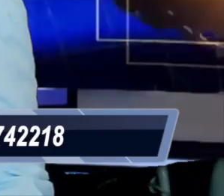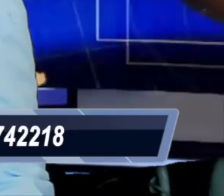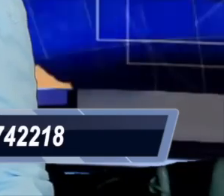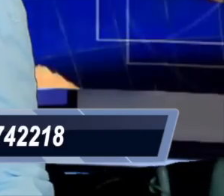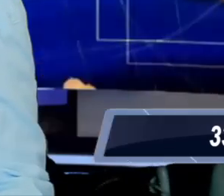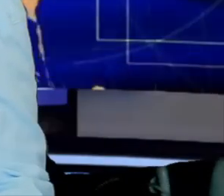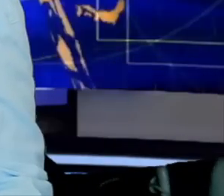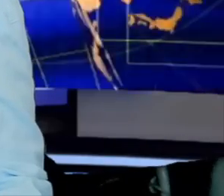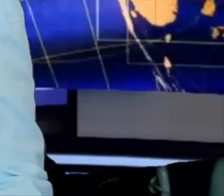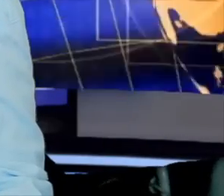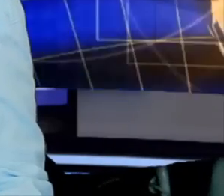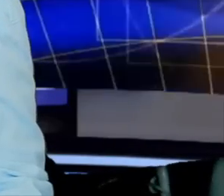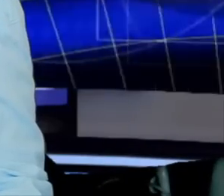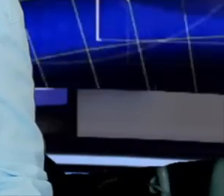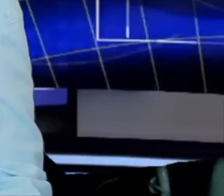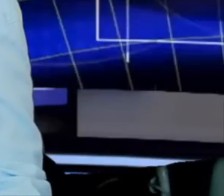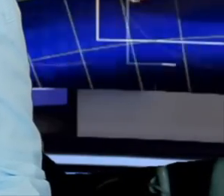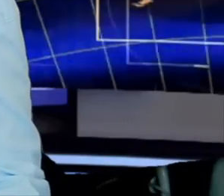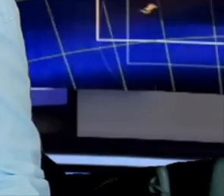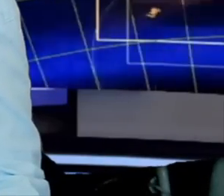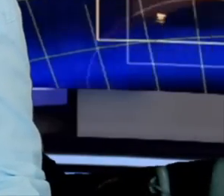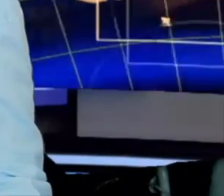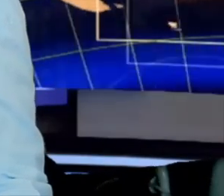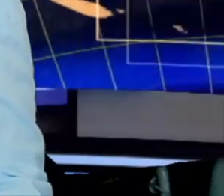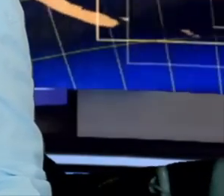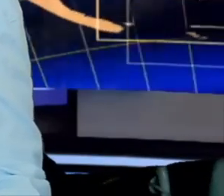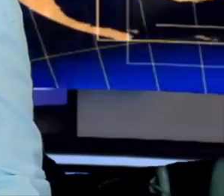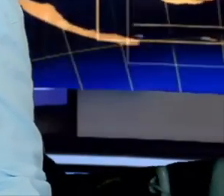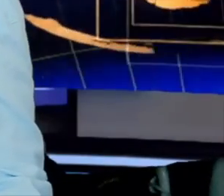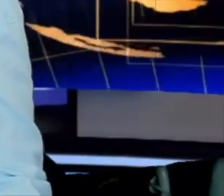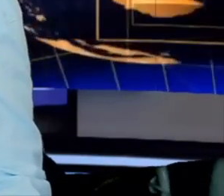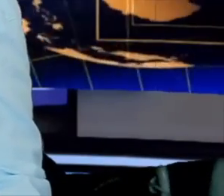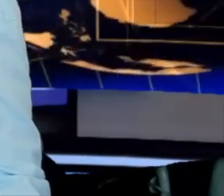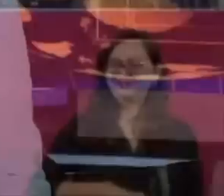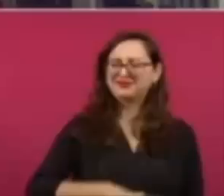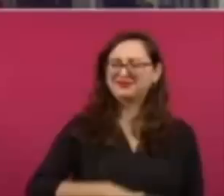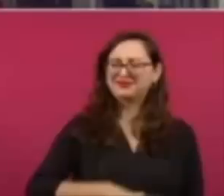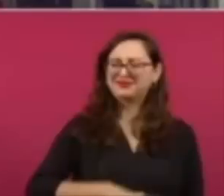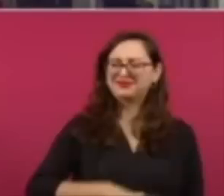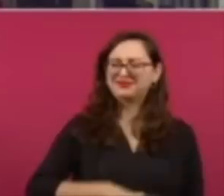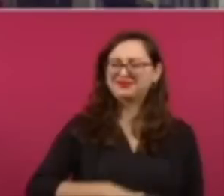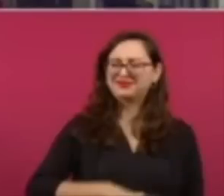resultados. Vamos escuchando con mucha atención esto que está comentando el presidente López Obrador.